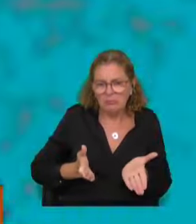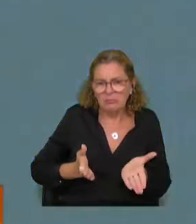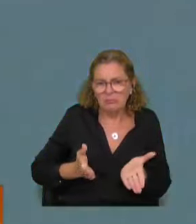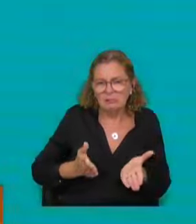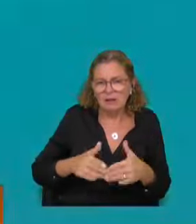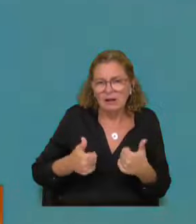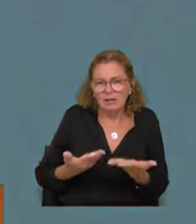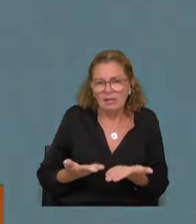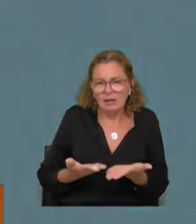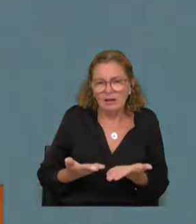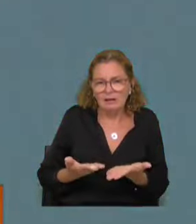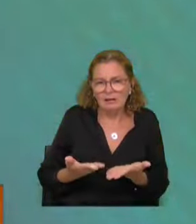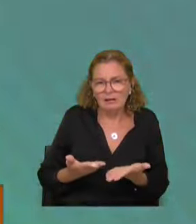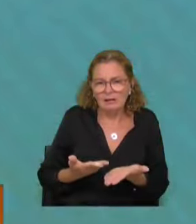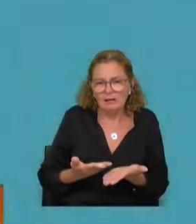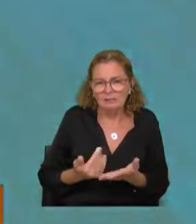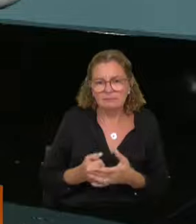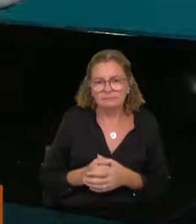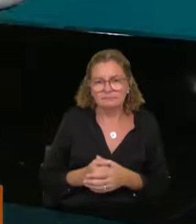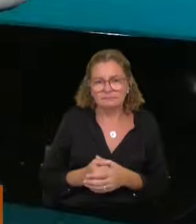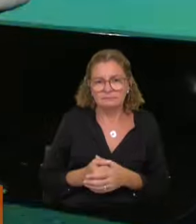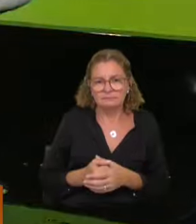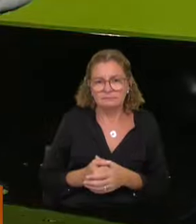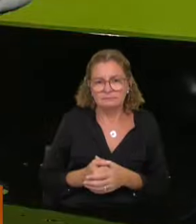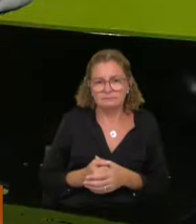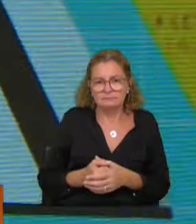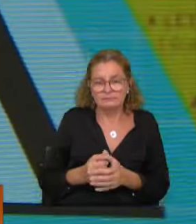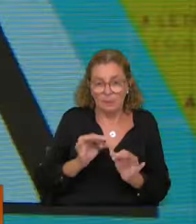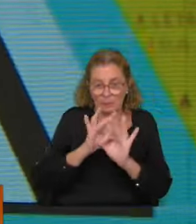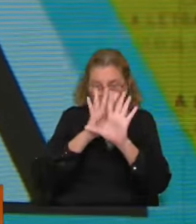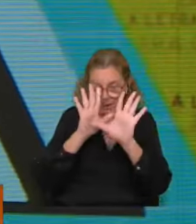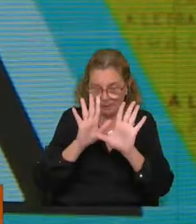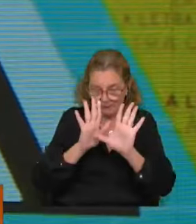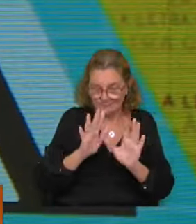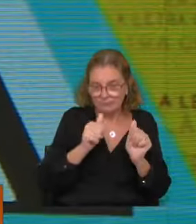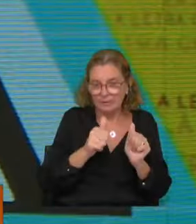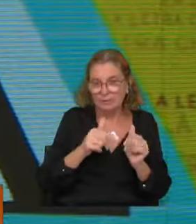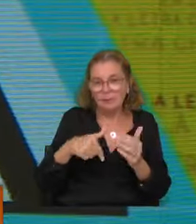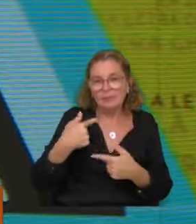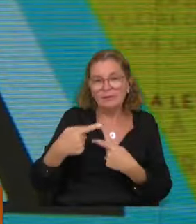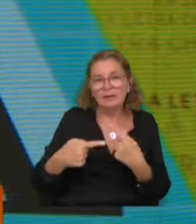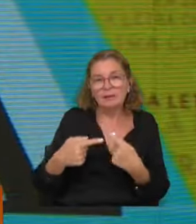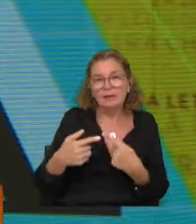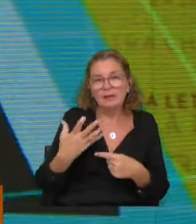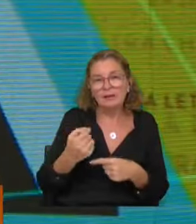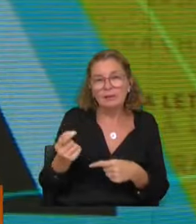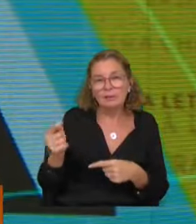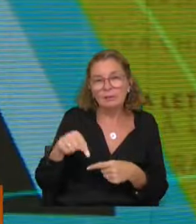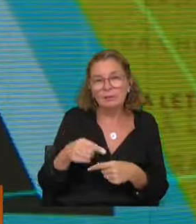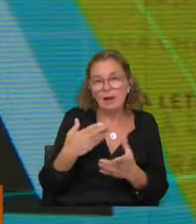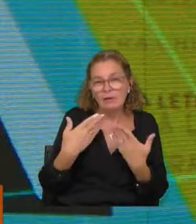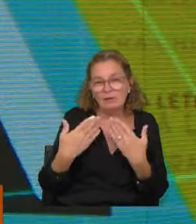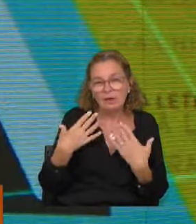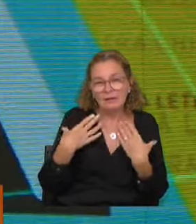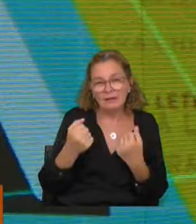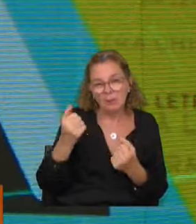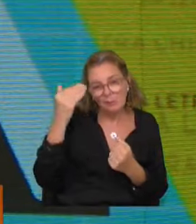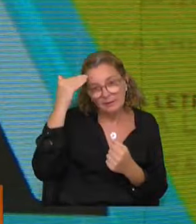darle una recepción como se merece está clarísimo y vamos a seguir Natalia Eh quiero retomar un poco lo que hablabas de la Salud